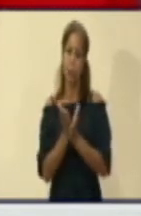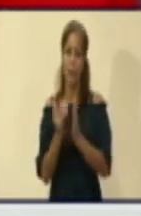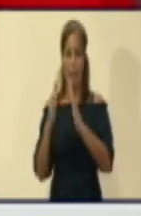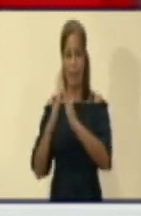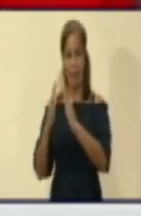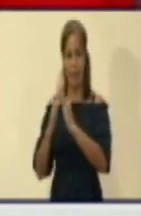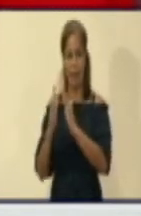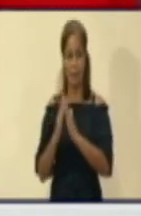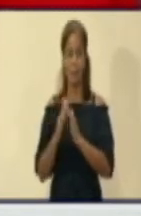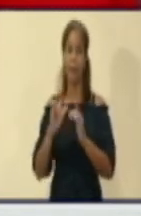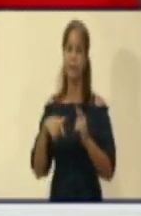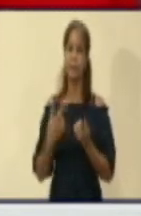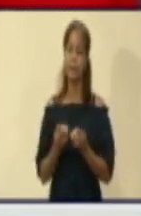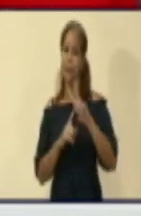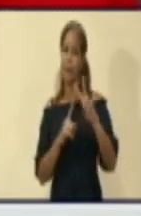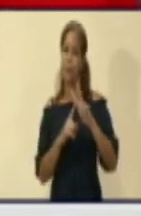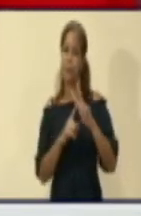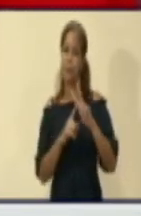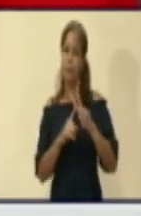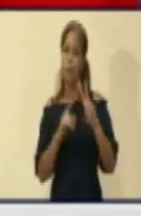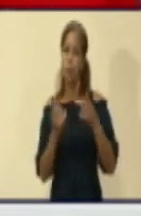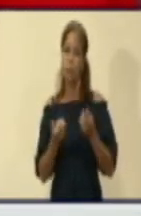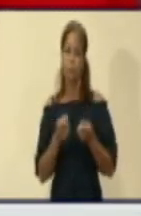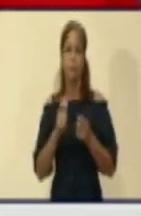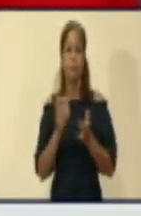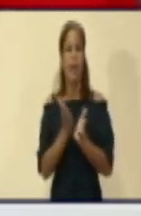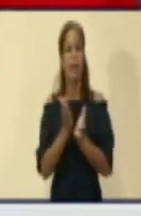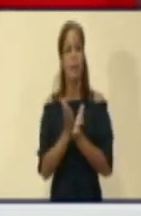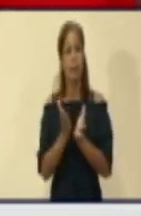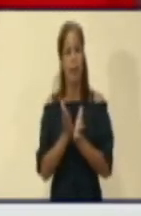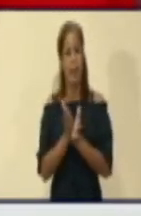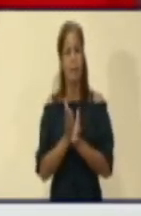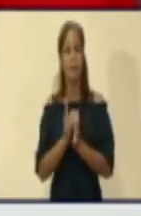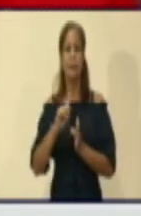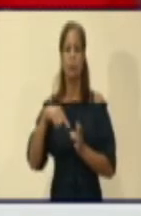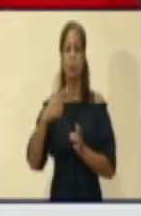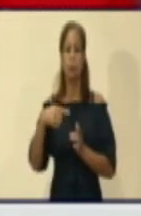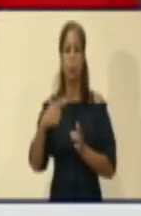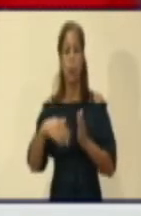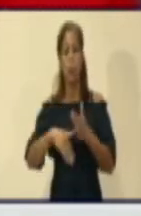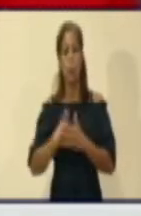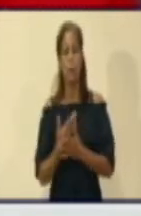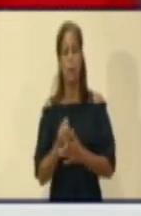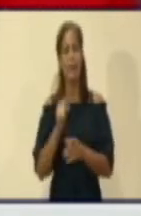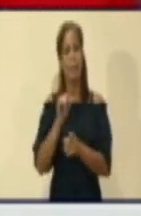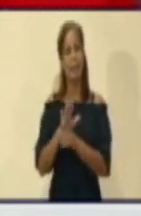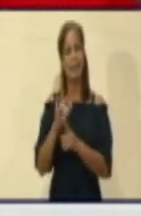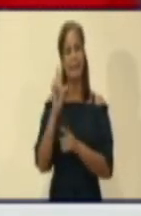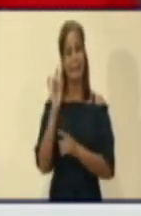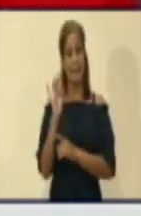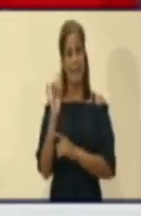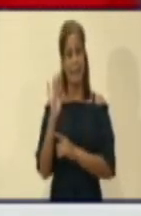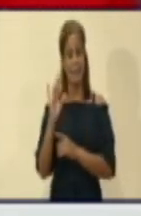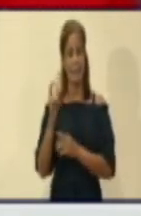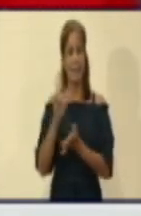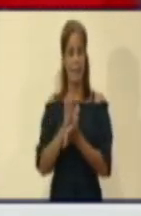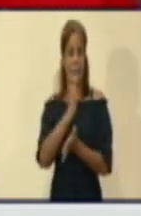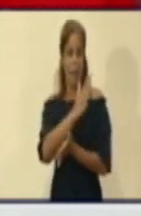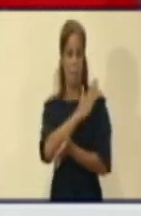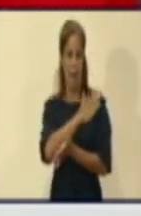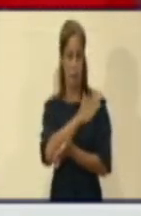las teleclases, importante insistir, en el caso nuestro, teleclases se están transmitiendo y a partir del día 15 de marzo comienza una